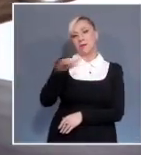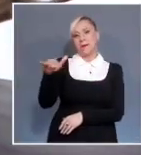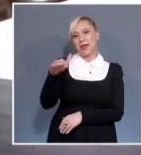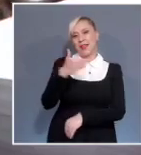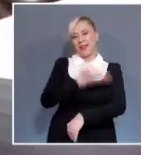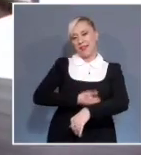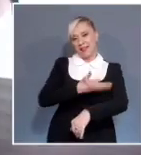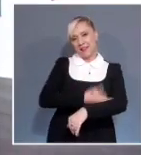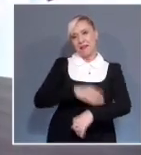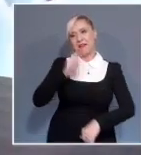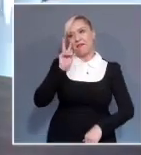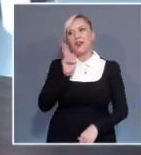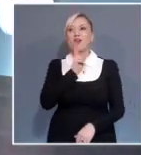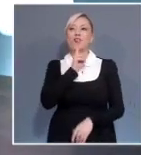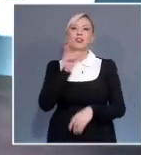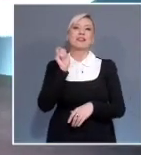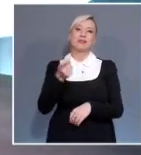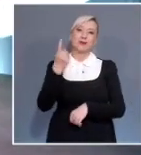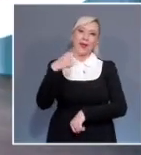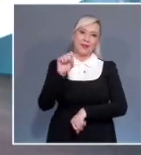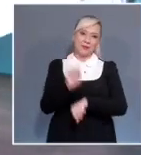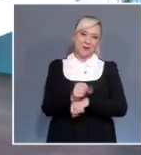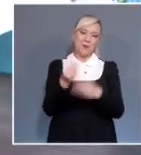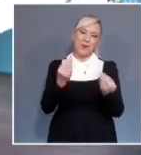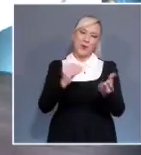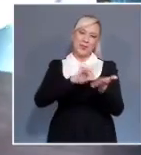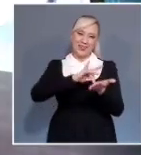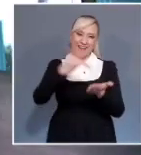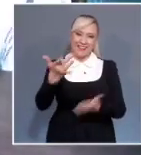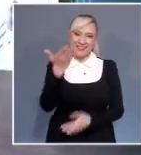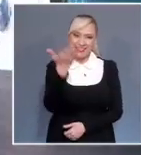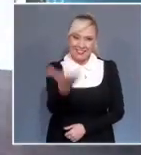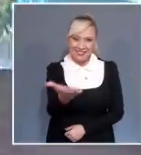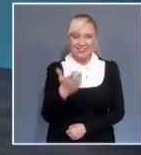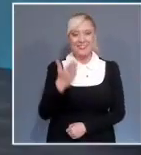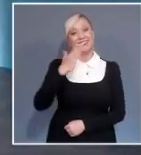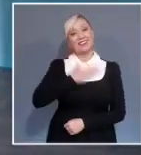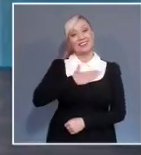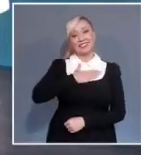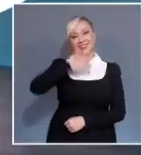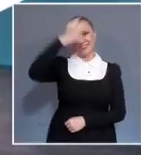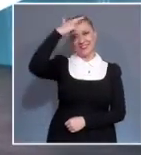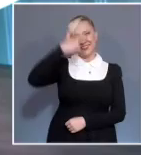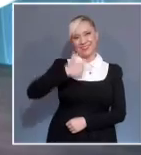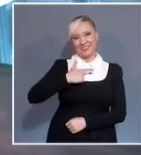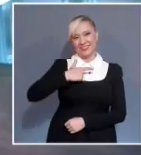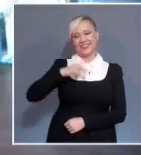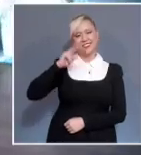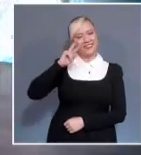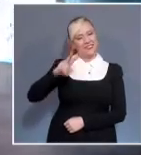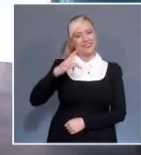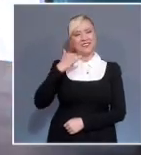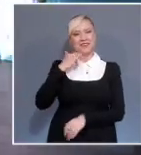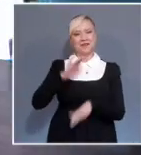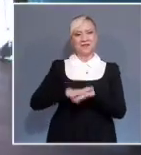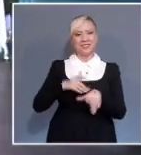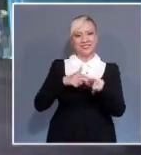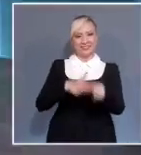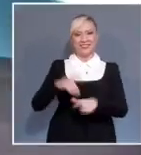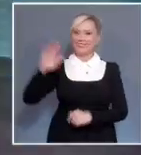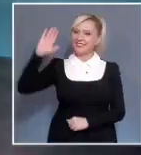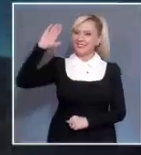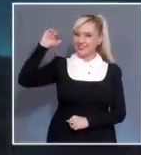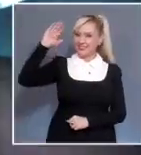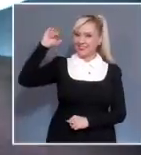nos vamos, como siempre, muchas gracias por haber estado con nosotros. Manténgase pendiente de esta señal. Soy Oscar González. Muy buenas noches.